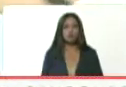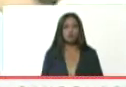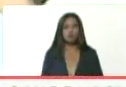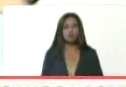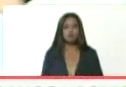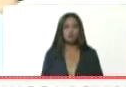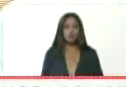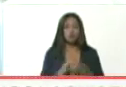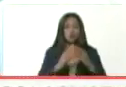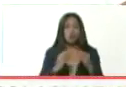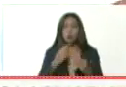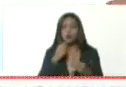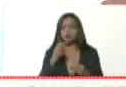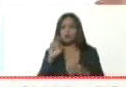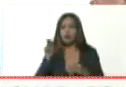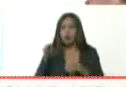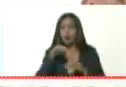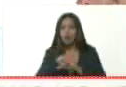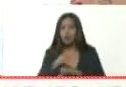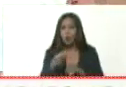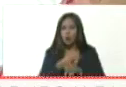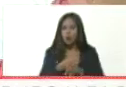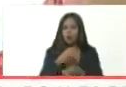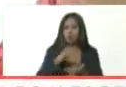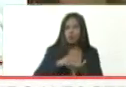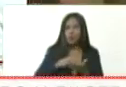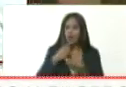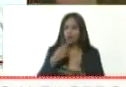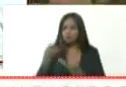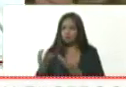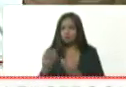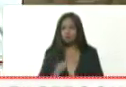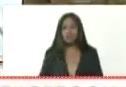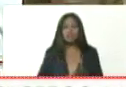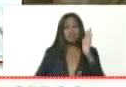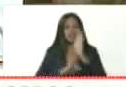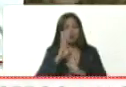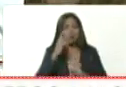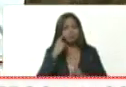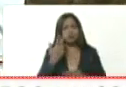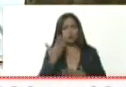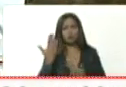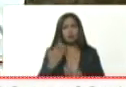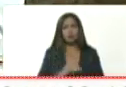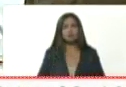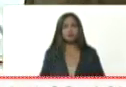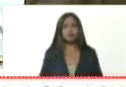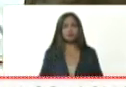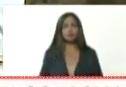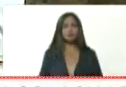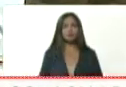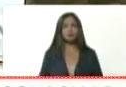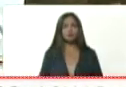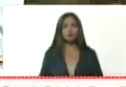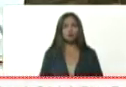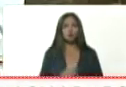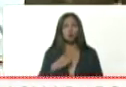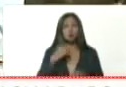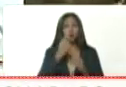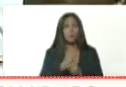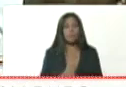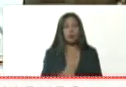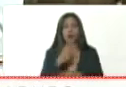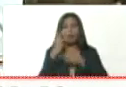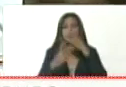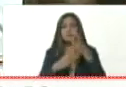todo lo que dice esto así es desarrollar fíjense ustedes yo espero que esta